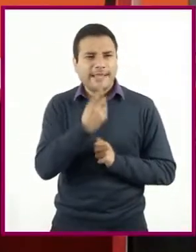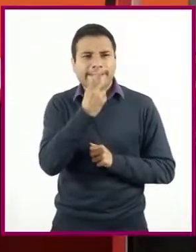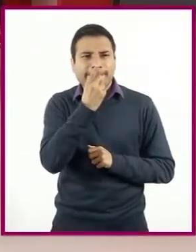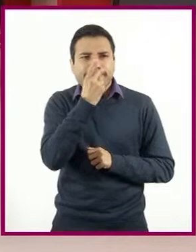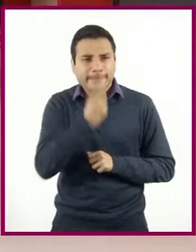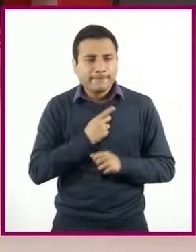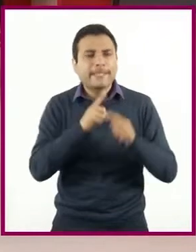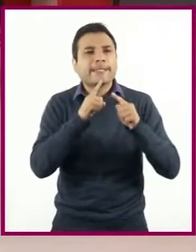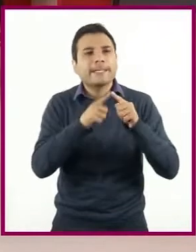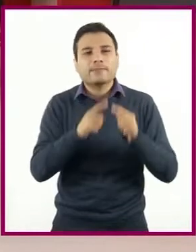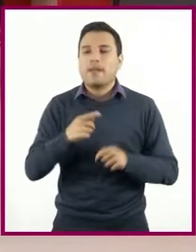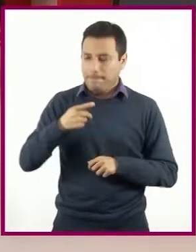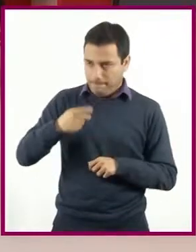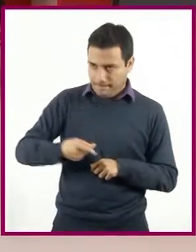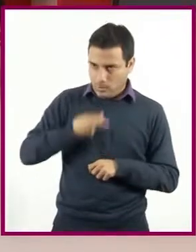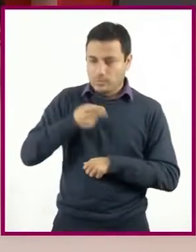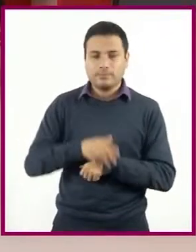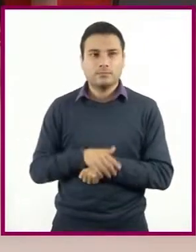pistas. Pregúntame.